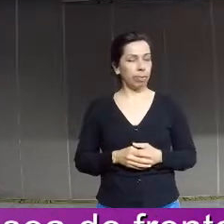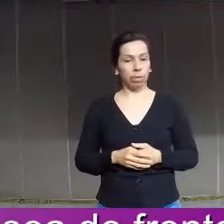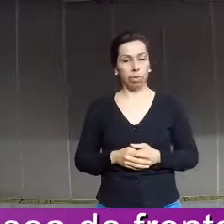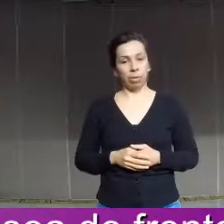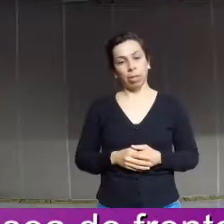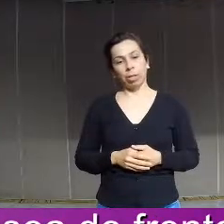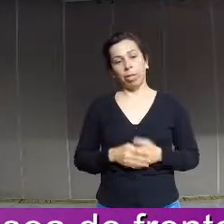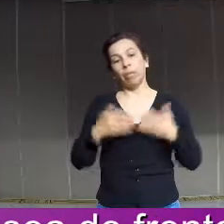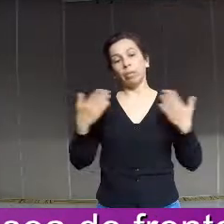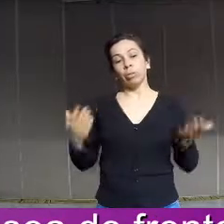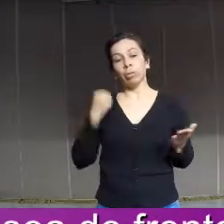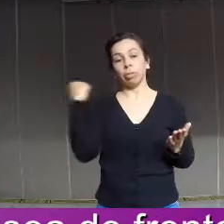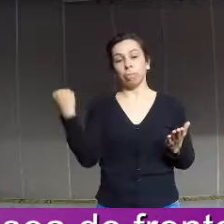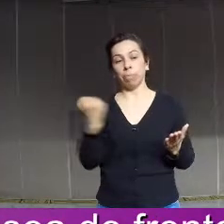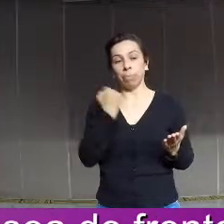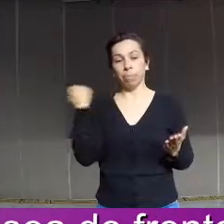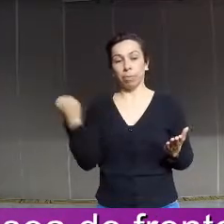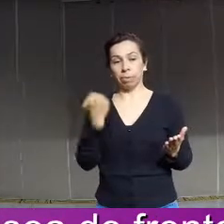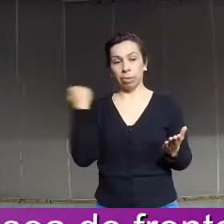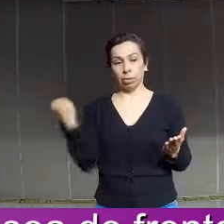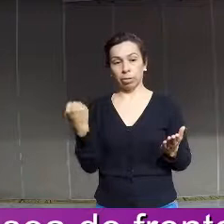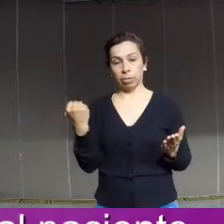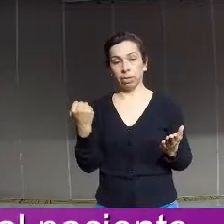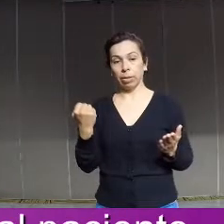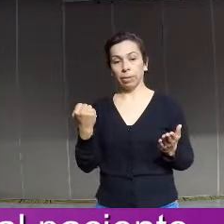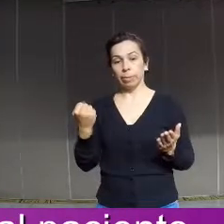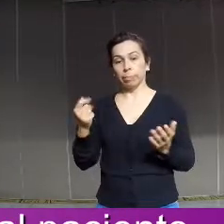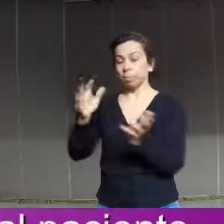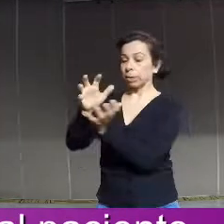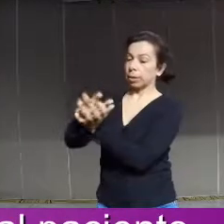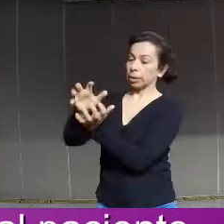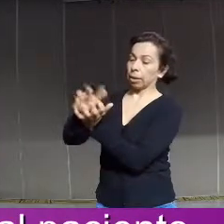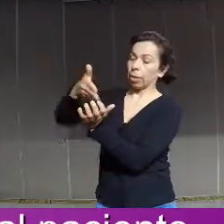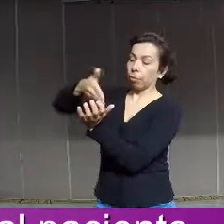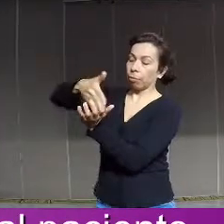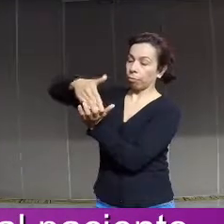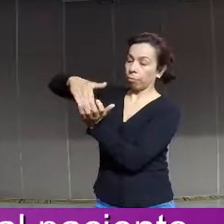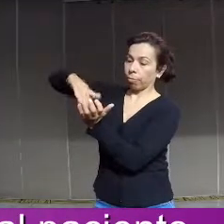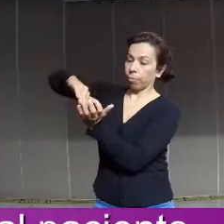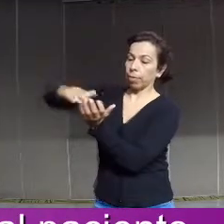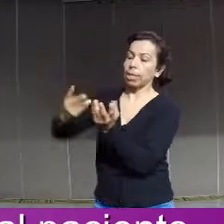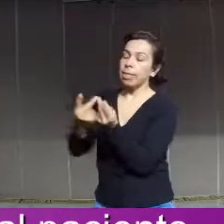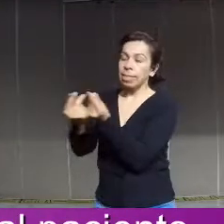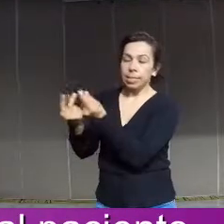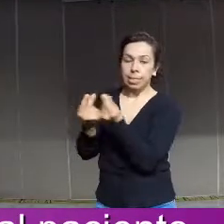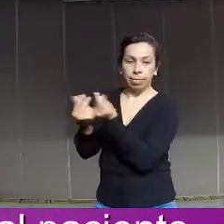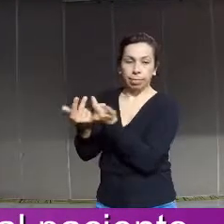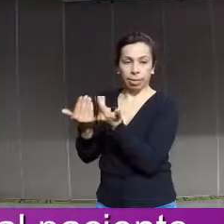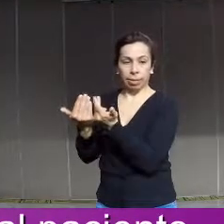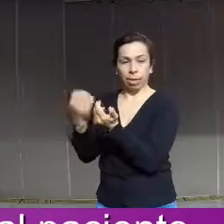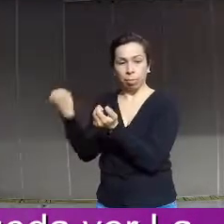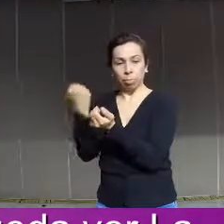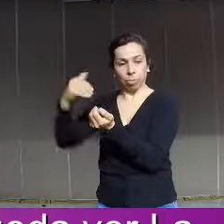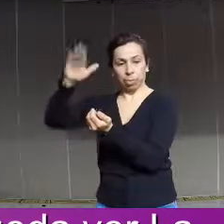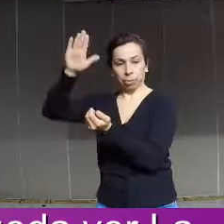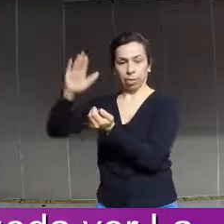Entonces, es sumamente importante los trastornos en la sensibilidad superficial y profunda, ¿sí? Sobre todo en